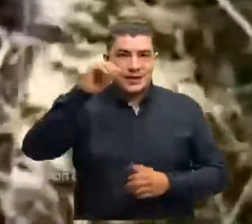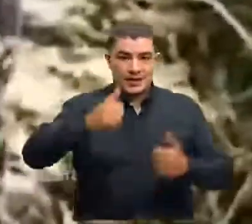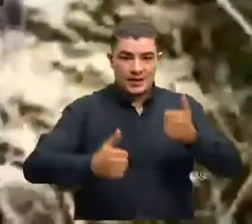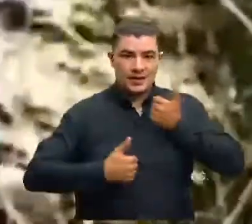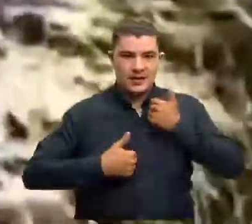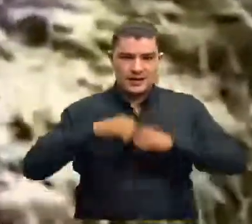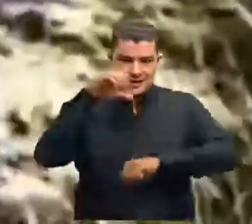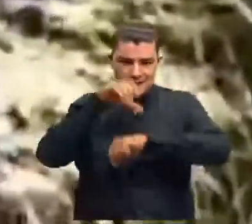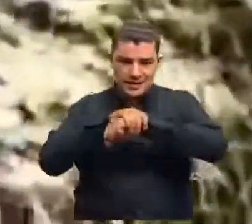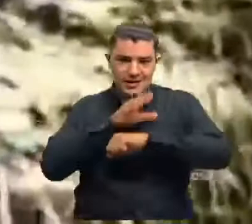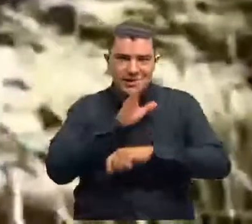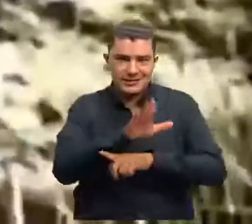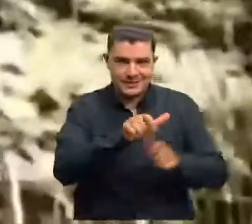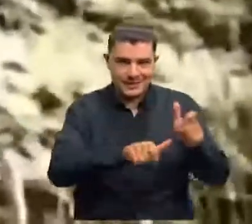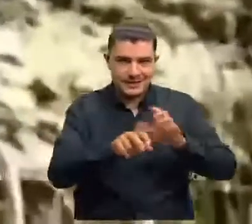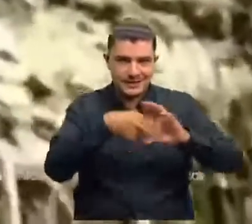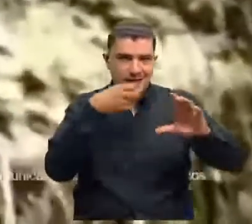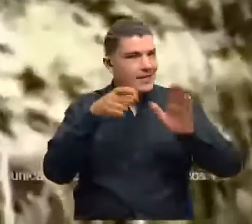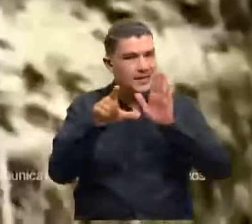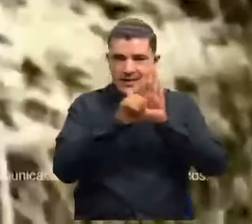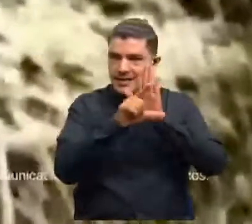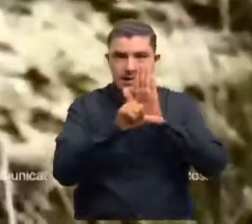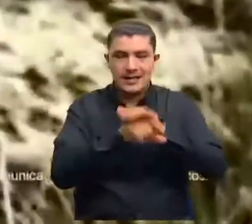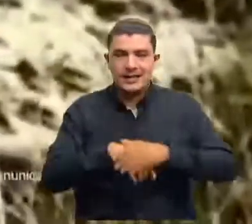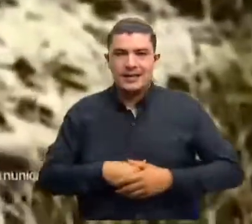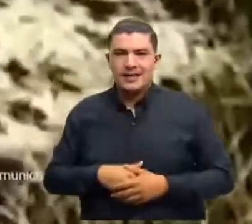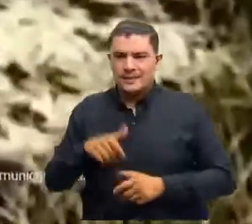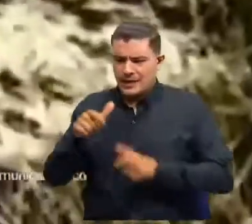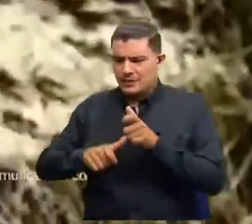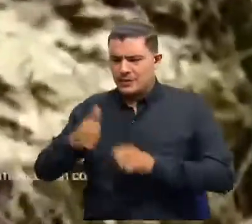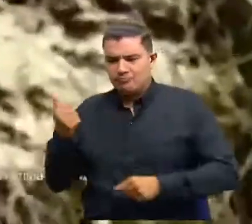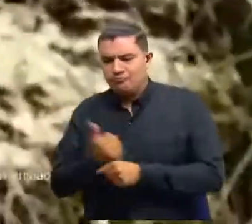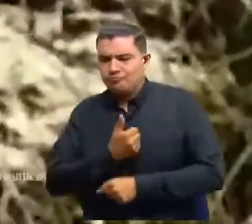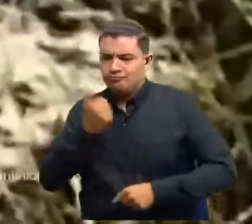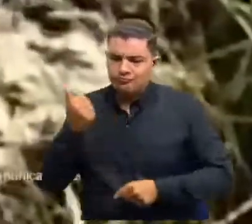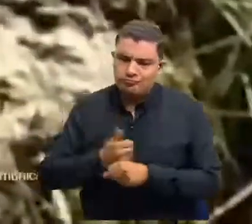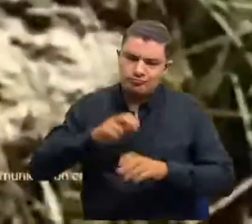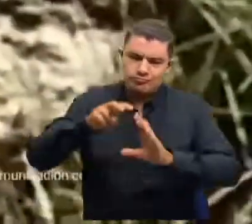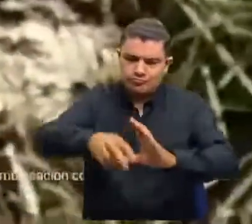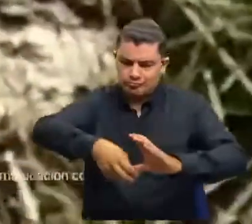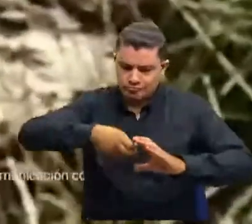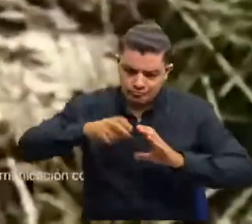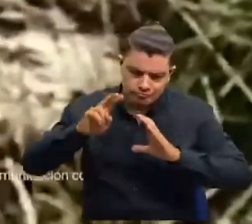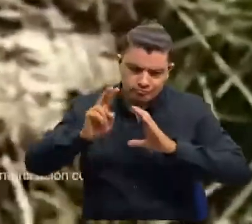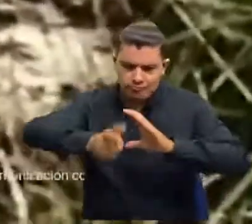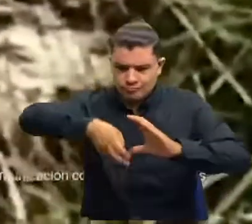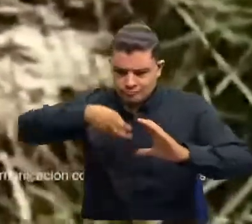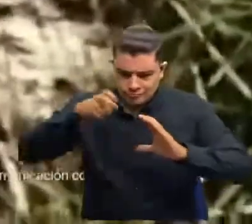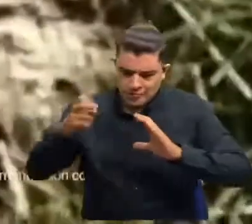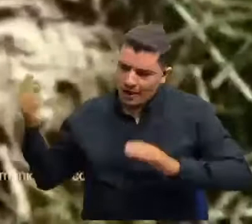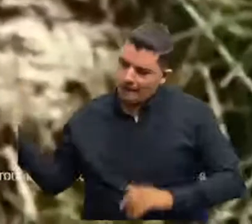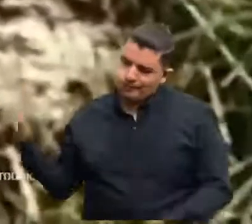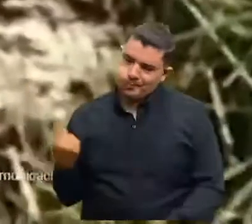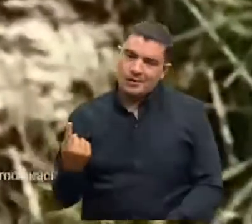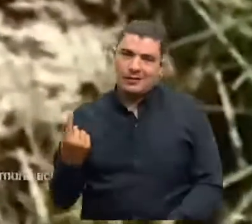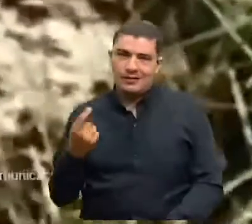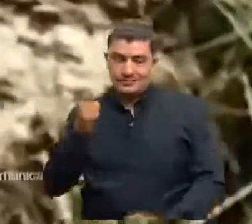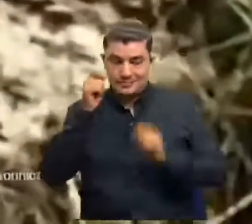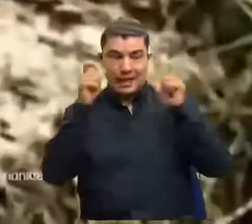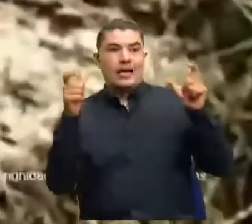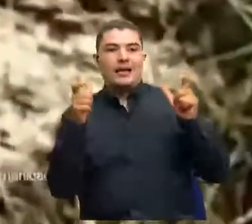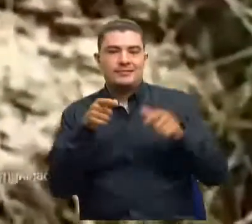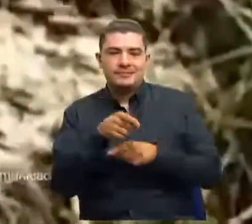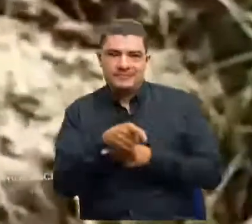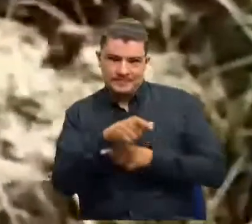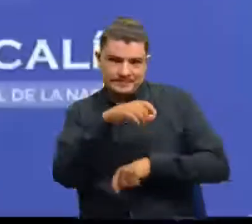capturas de los mineros ilegales. Ellos fueron sorprendidos en un socavón extrayendo el material aurífero. En inmediaciones